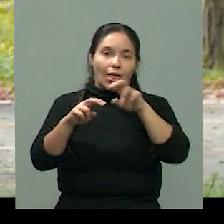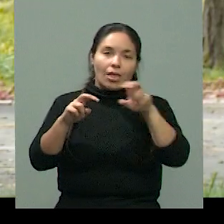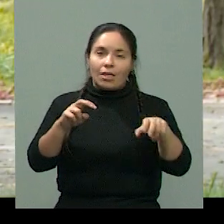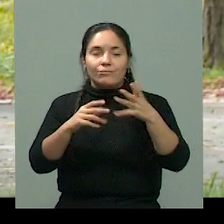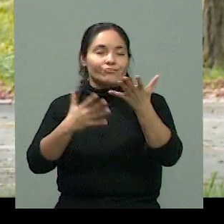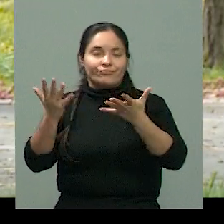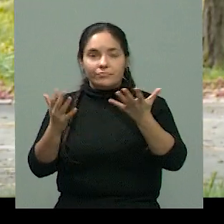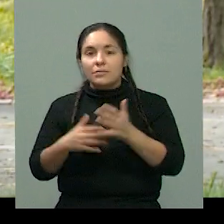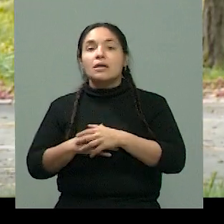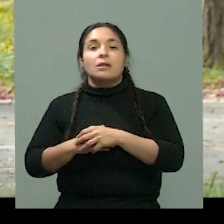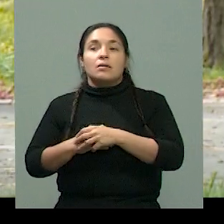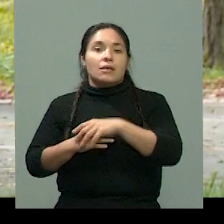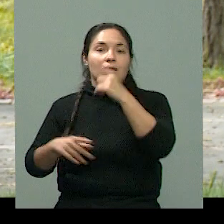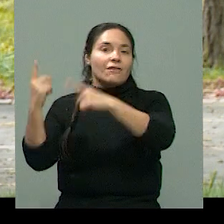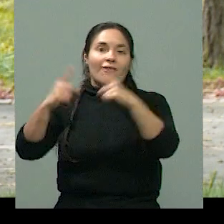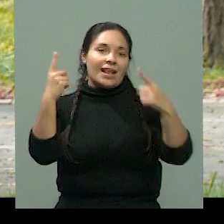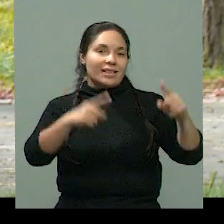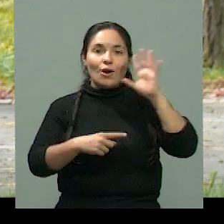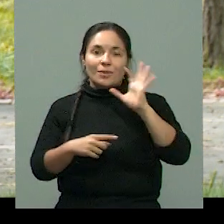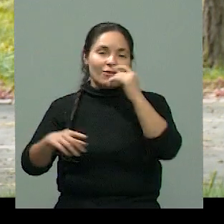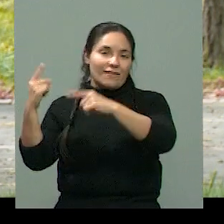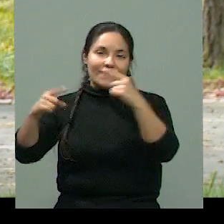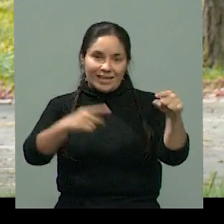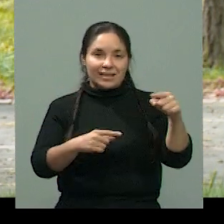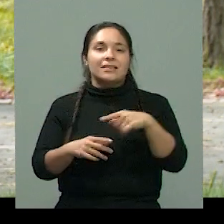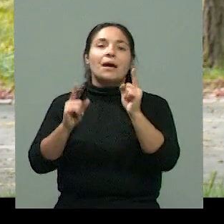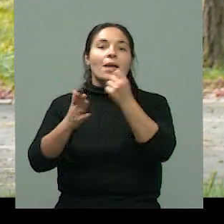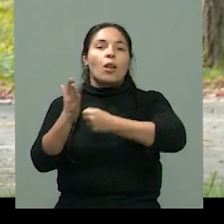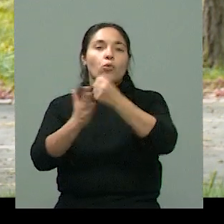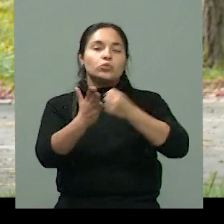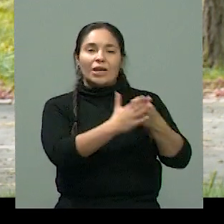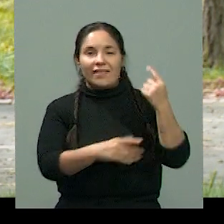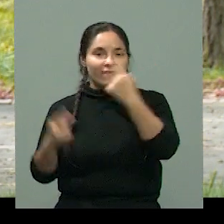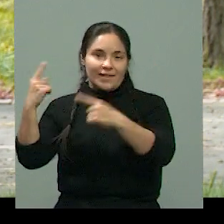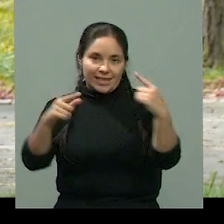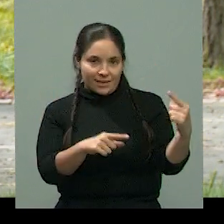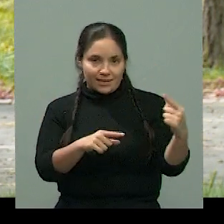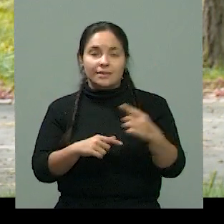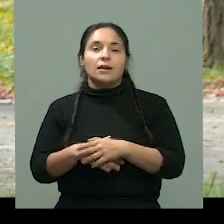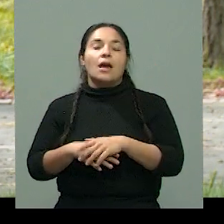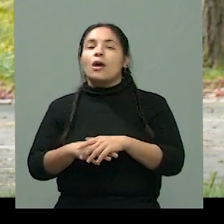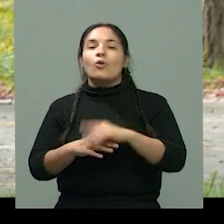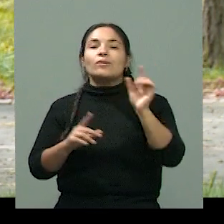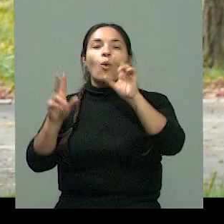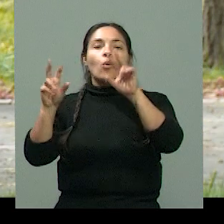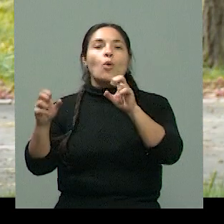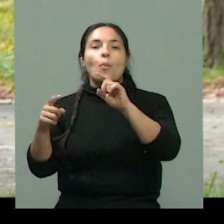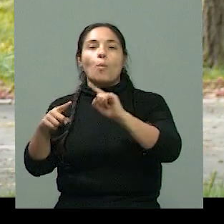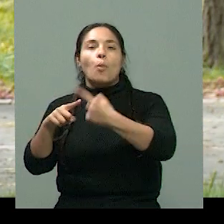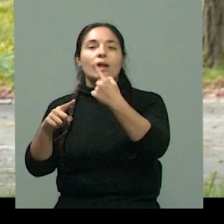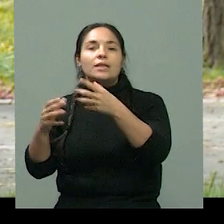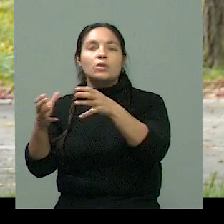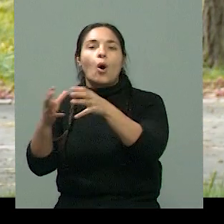Diferentes pertenencias ideológicas, inclusive de militancias, pero no es solo partidario, estoy hablando